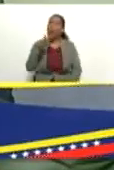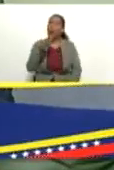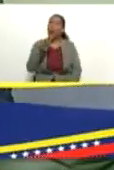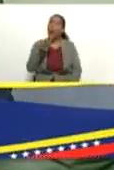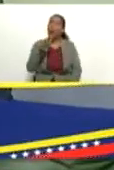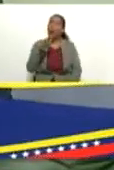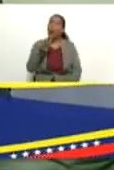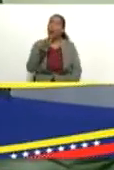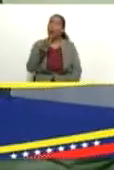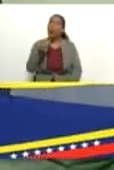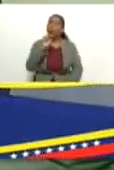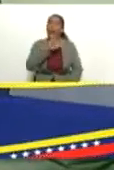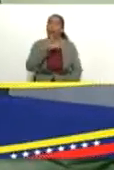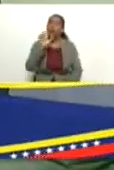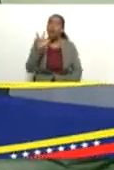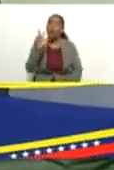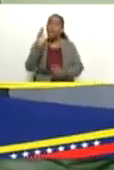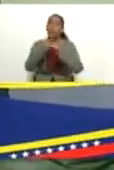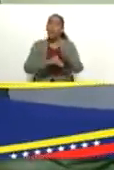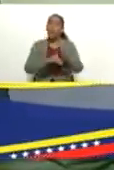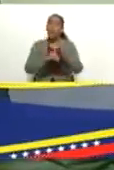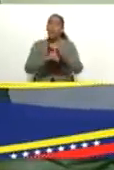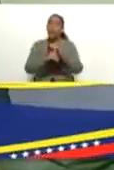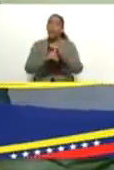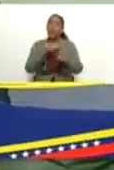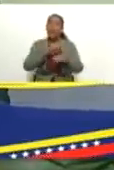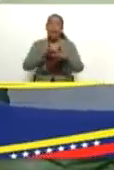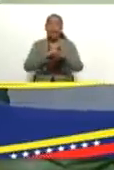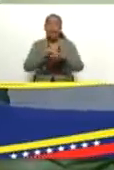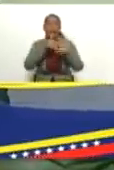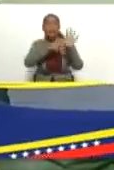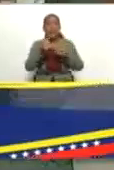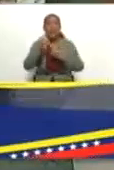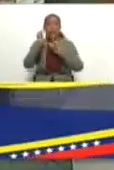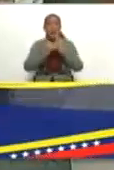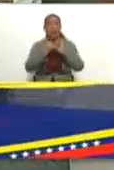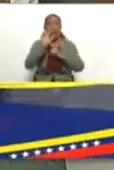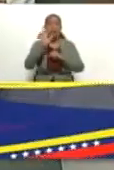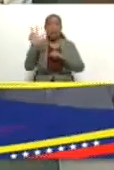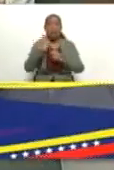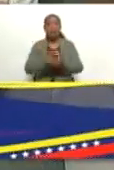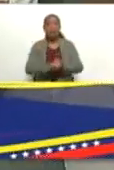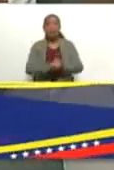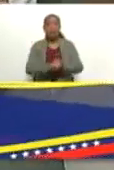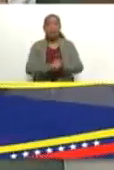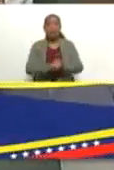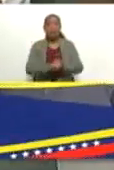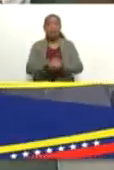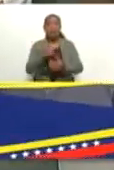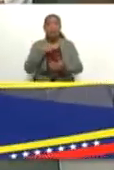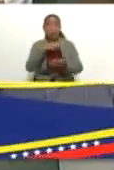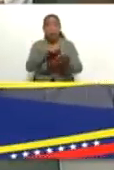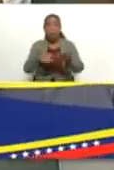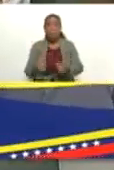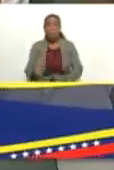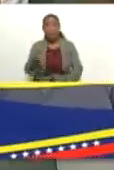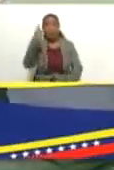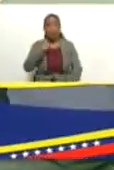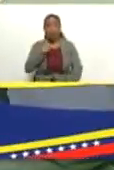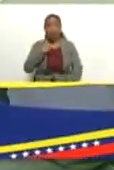menos 60. O no, 60 menos 33 es la cosa. ¿Ah? Y leí por primera vez, eso me